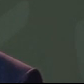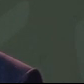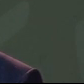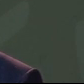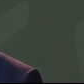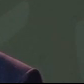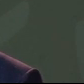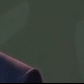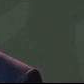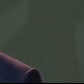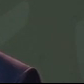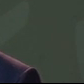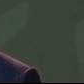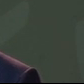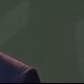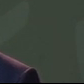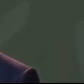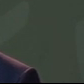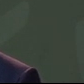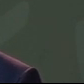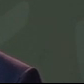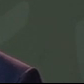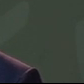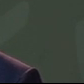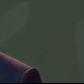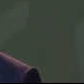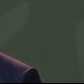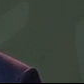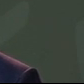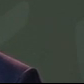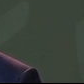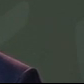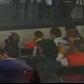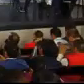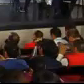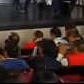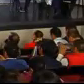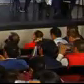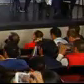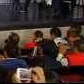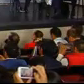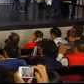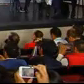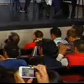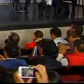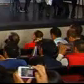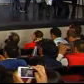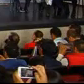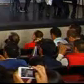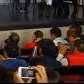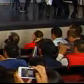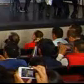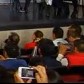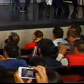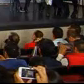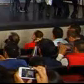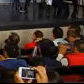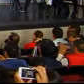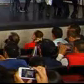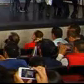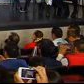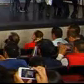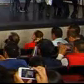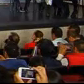de la libertad de alta peligrosidad. Es decir, son delincuentes de alta peligrosidad los que se han